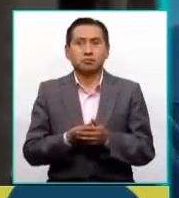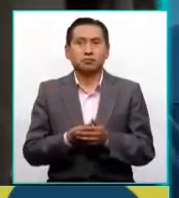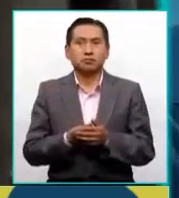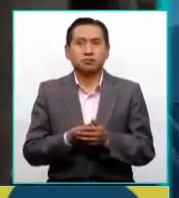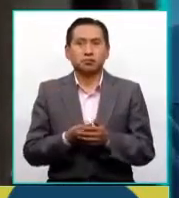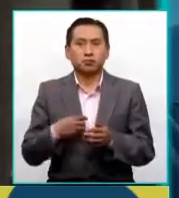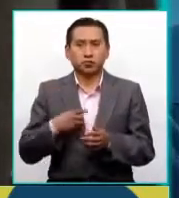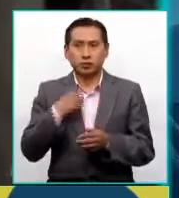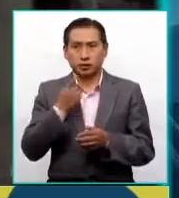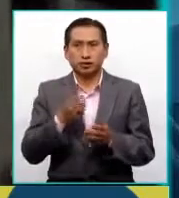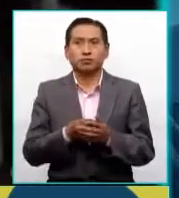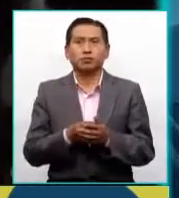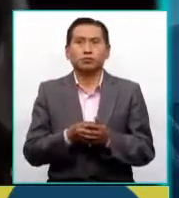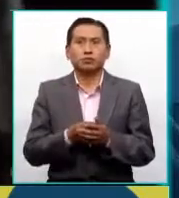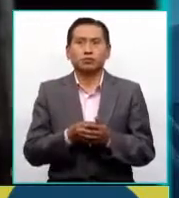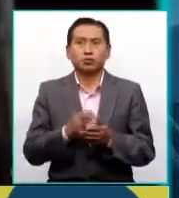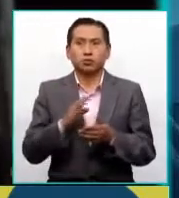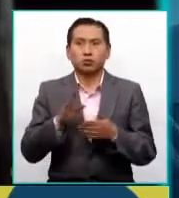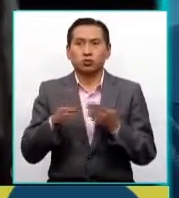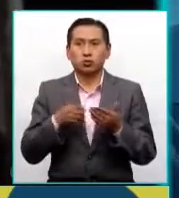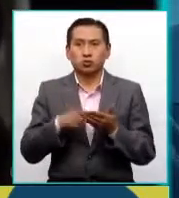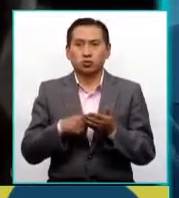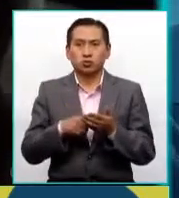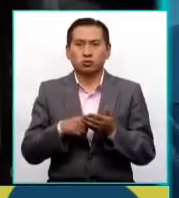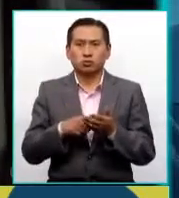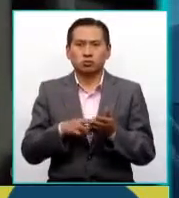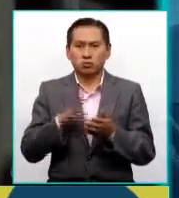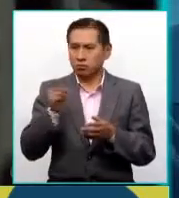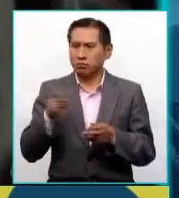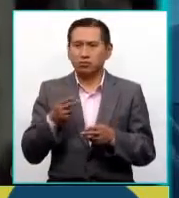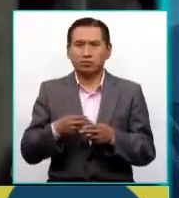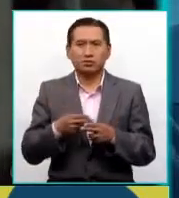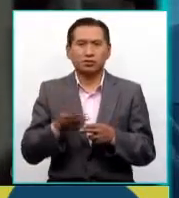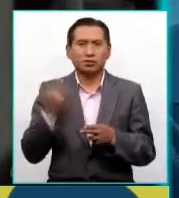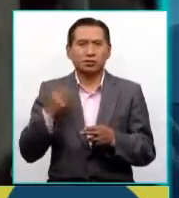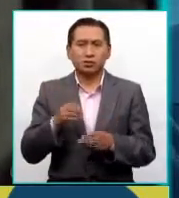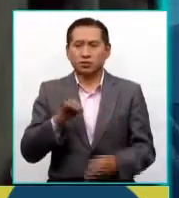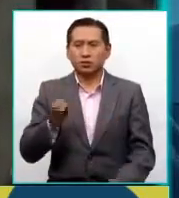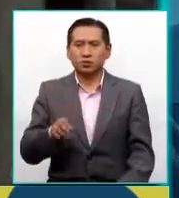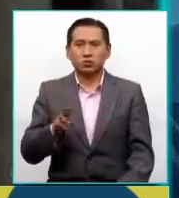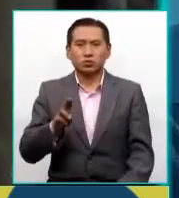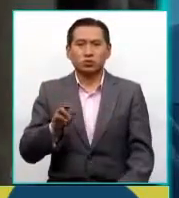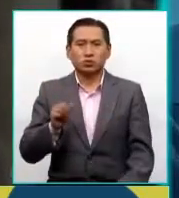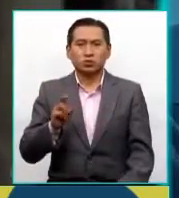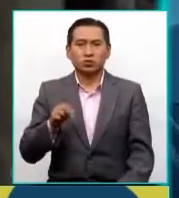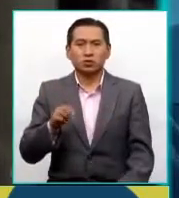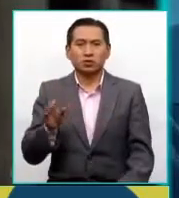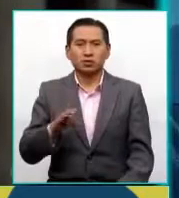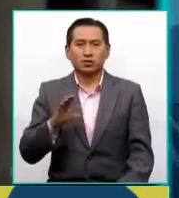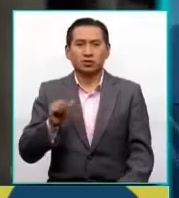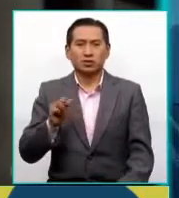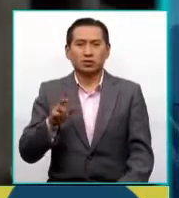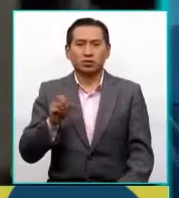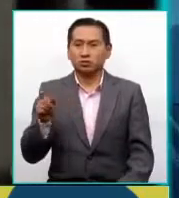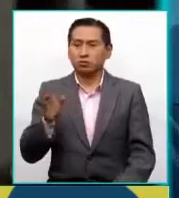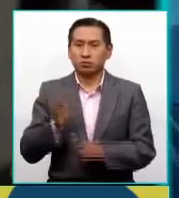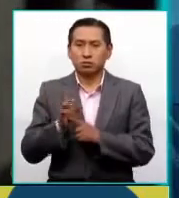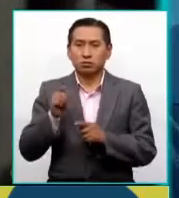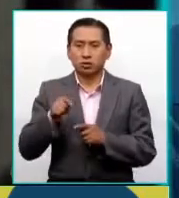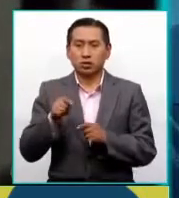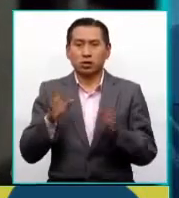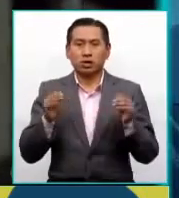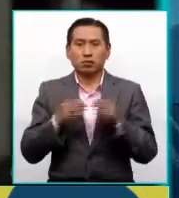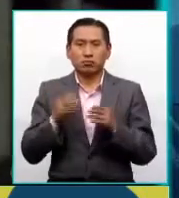digo, todo, como una vez me dijo Juan Carlos Valdivia, ¿no? Cuando estrené mi primer álbum en La Paz, en el